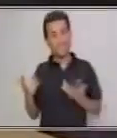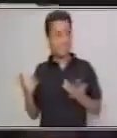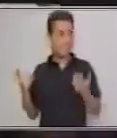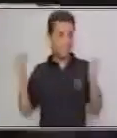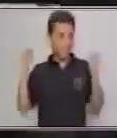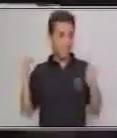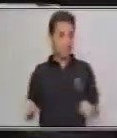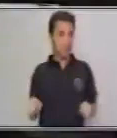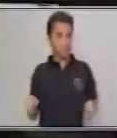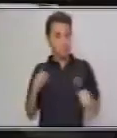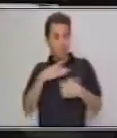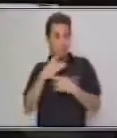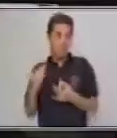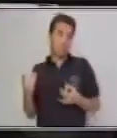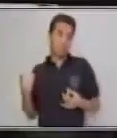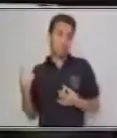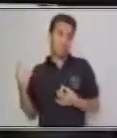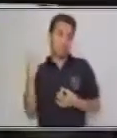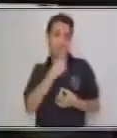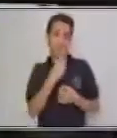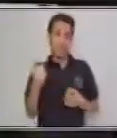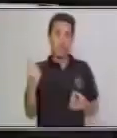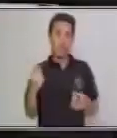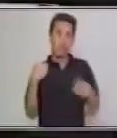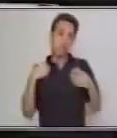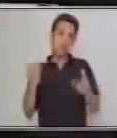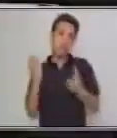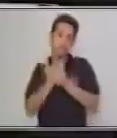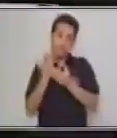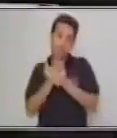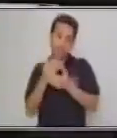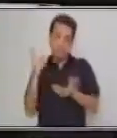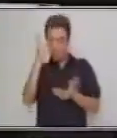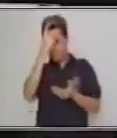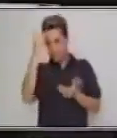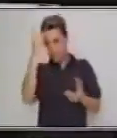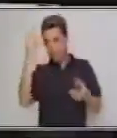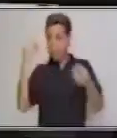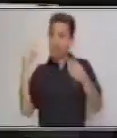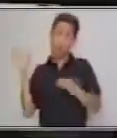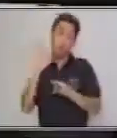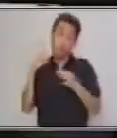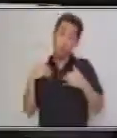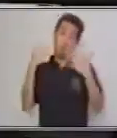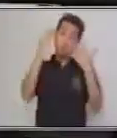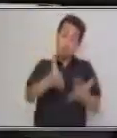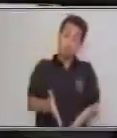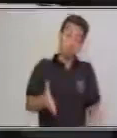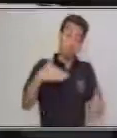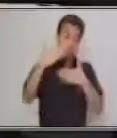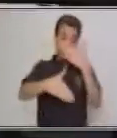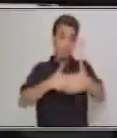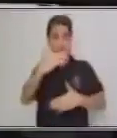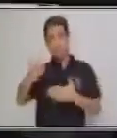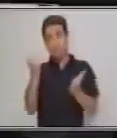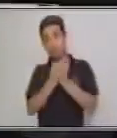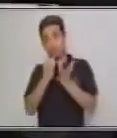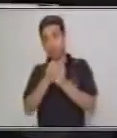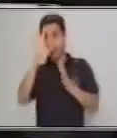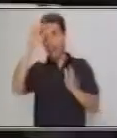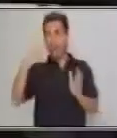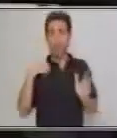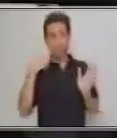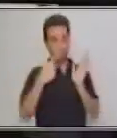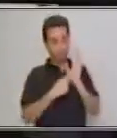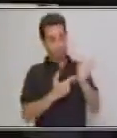sería muy interesante, que al poder regresar de todo esto, podamos contar y presentar lo que es nuestro libro